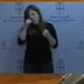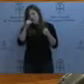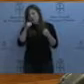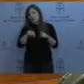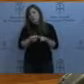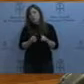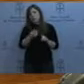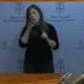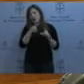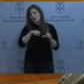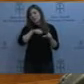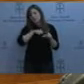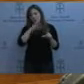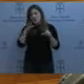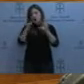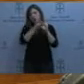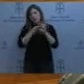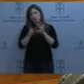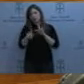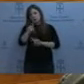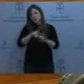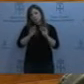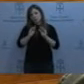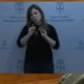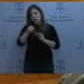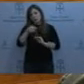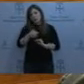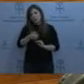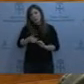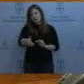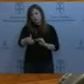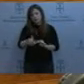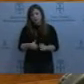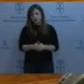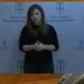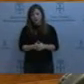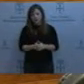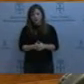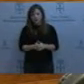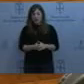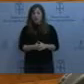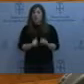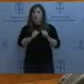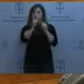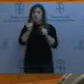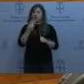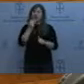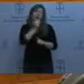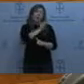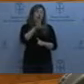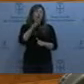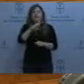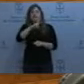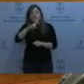por su cohesión, por sus problemas y por su futuro. Y la mejor manera de preservarla